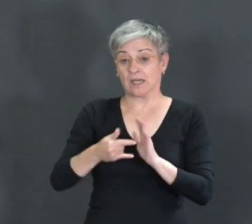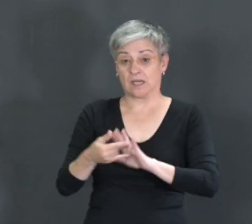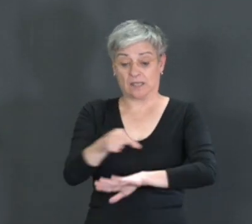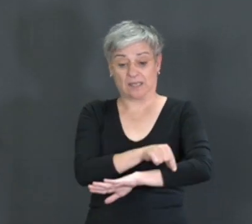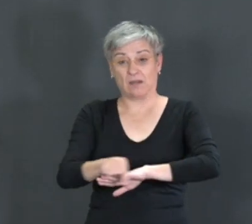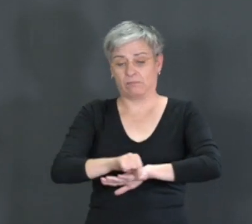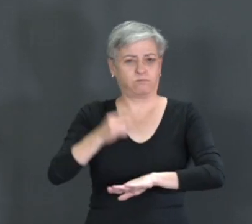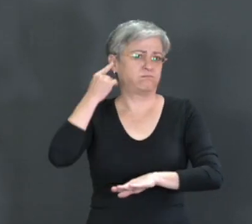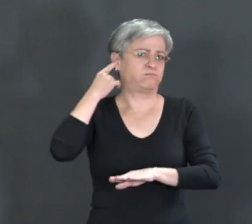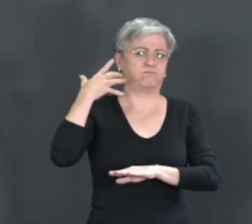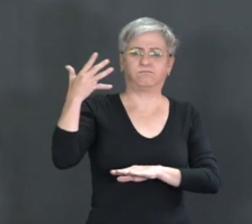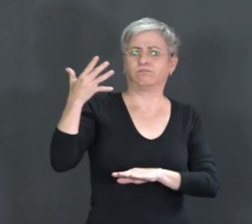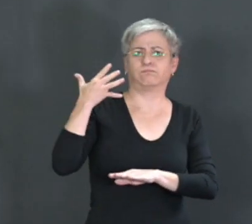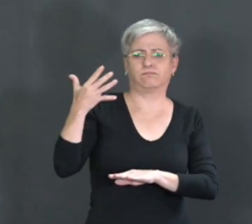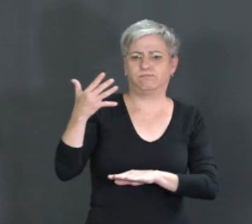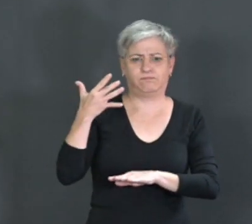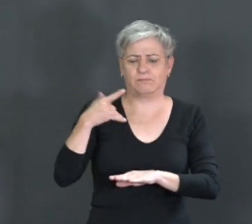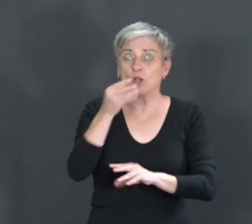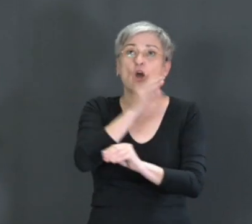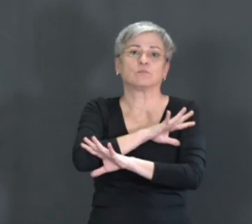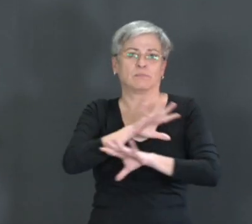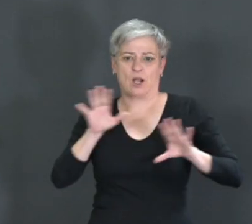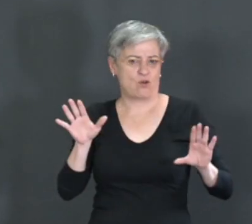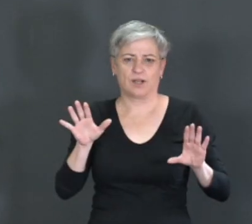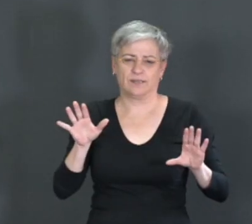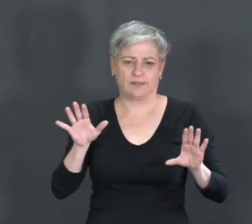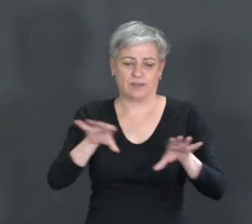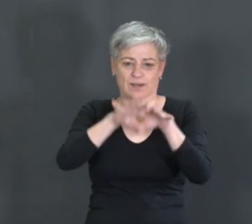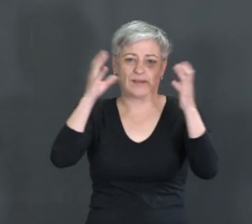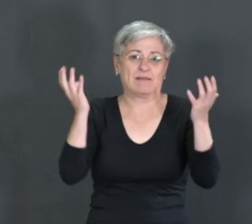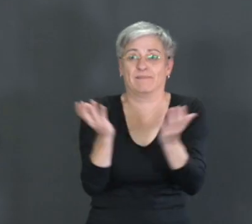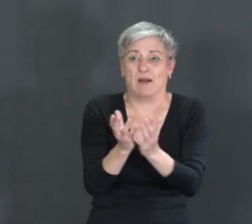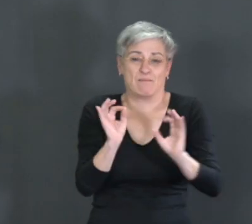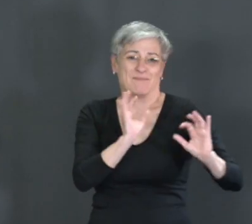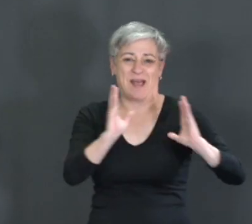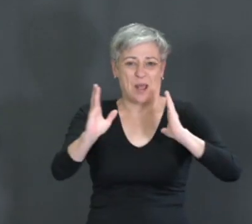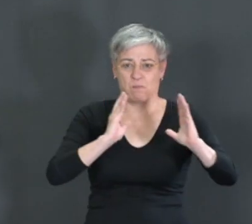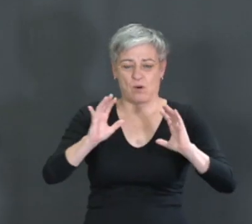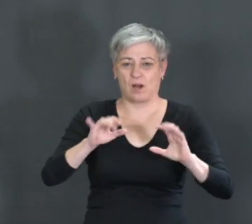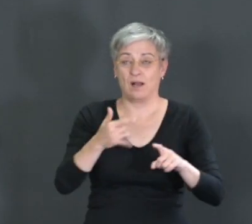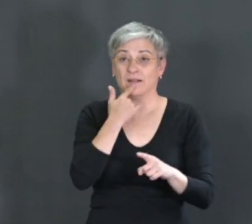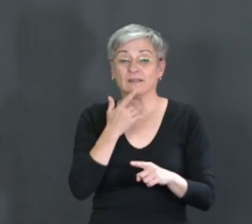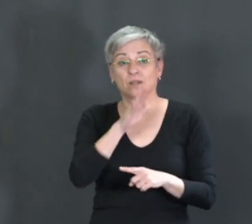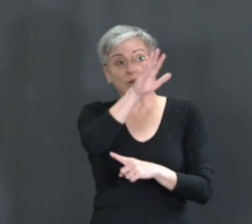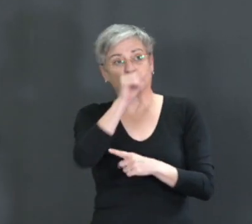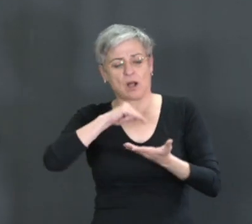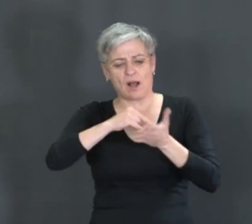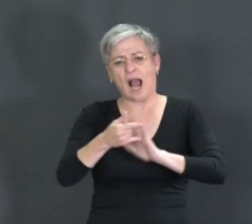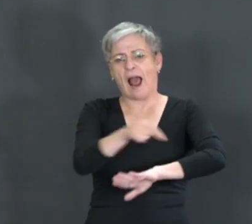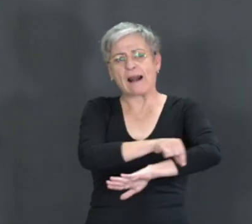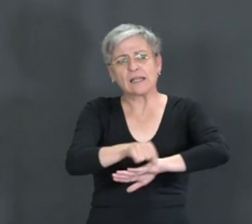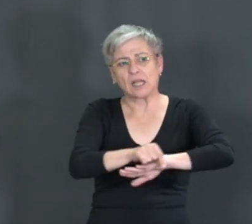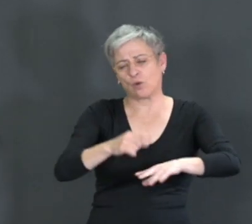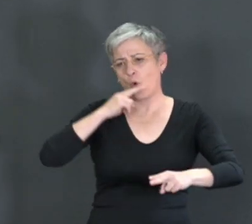grandes arquitectos, o sea, los mejores arquitectos del mundo mundial, ¿no? Entonces, a un gran arquitecto con un